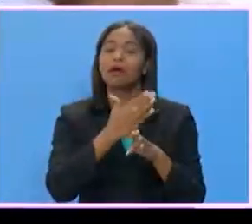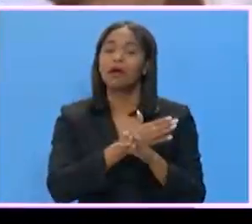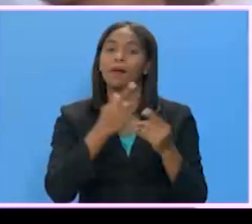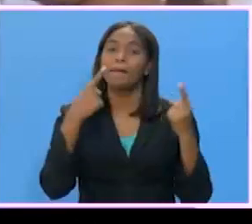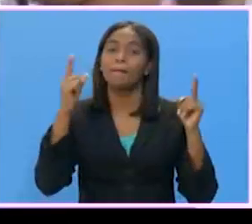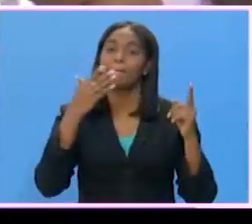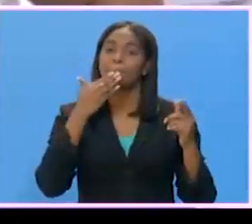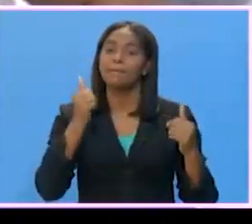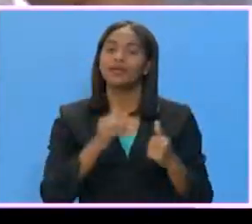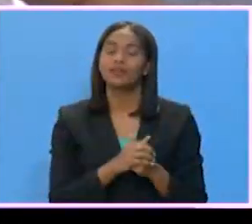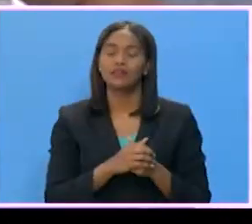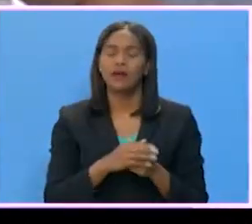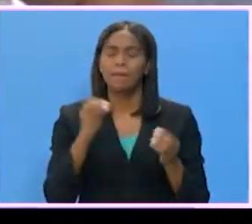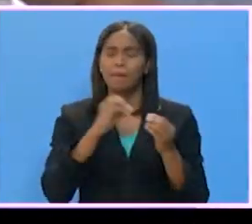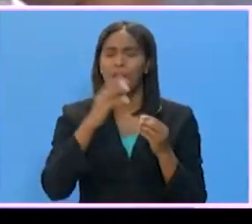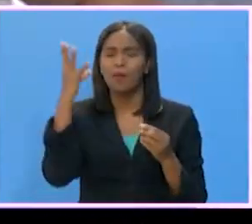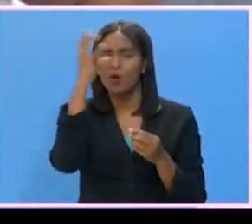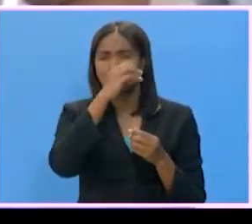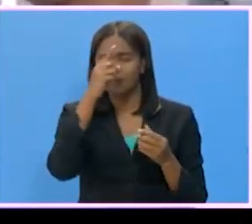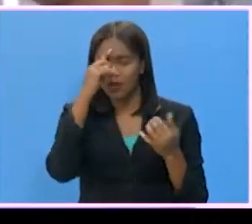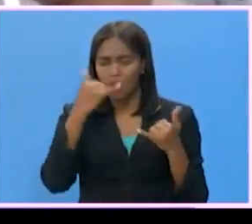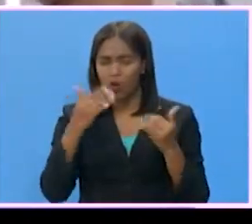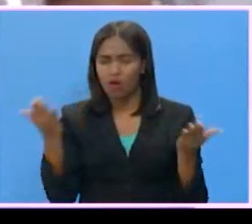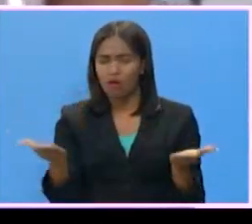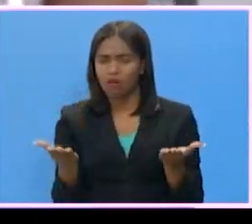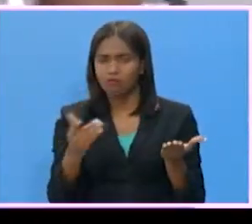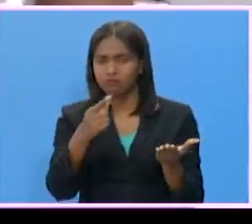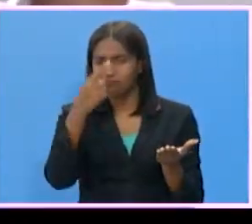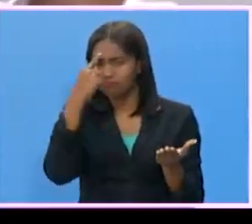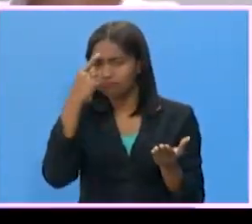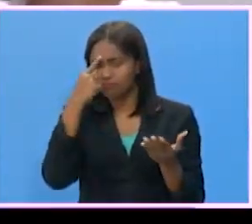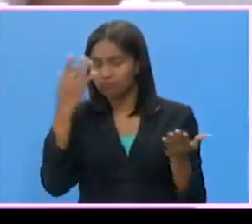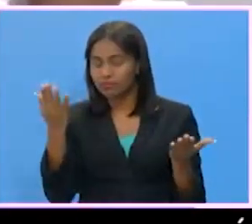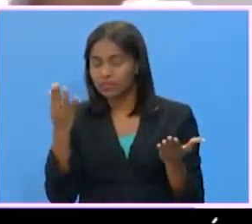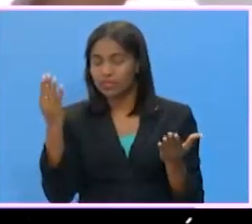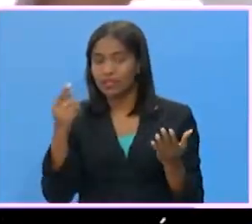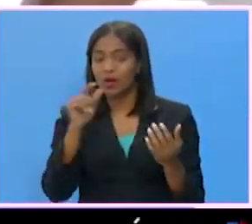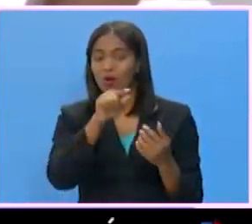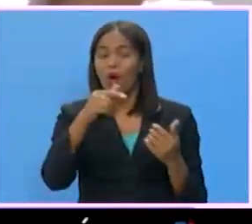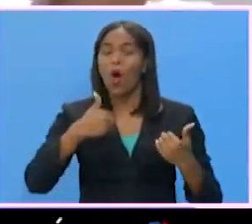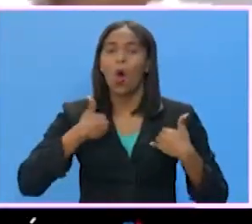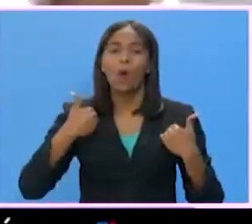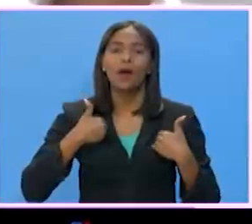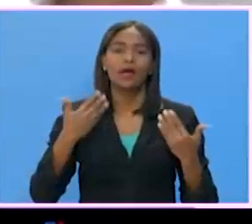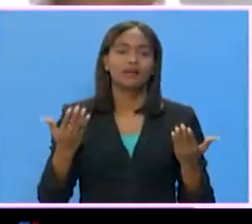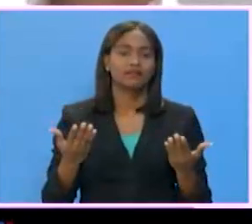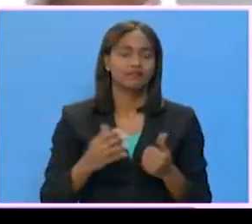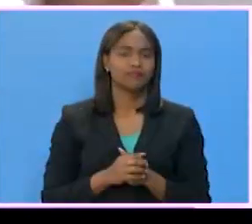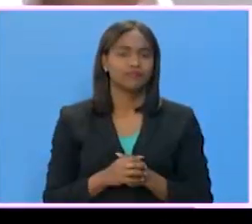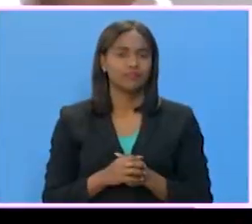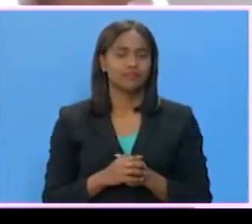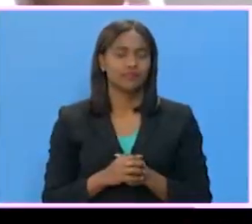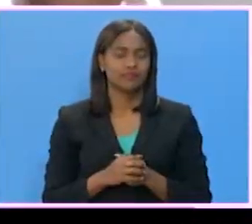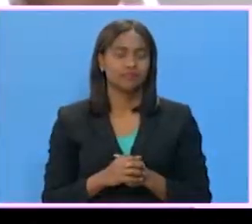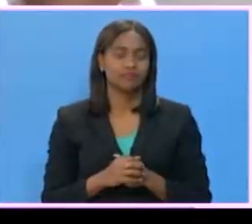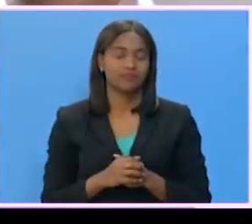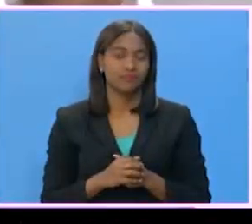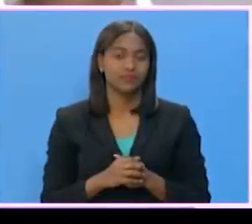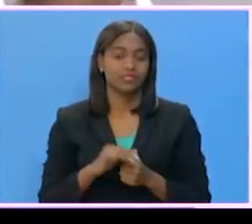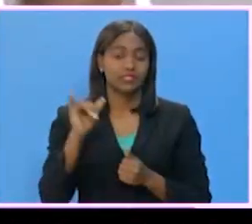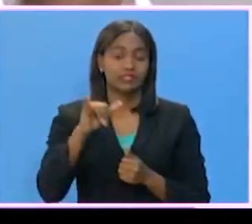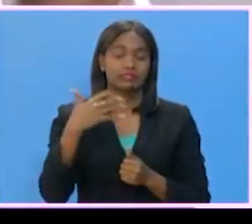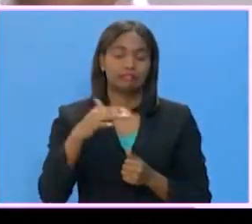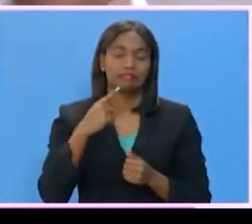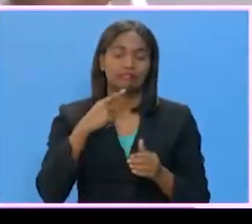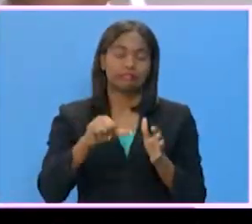más bonito de participar en la Liga Nacional de Baloncesto para estos jugadores profesionales y sobre todo para los más jóvenes, ¿qué representa eso, papá? No, eso es un